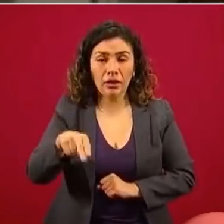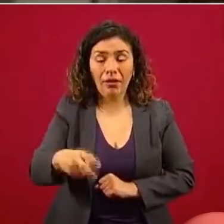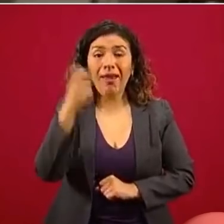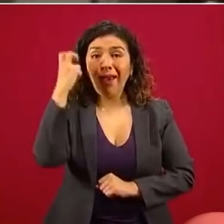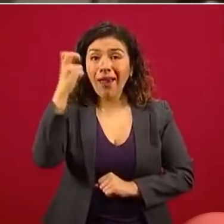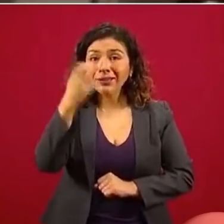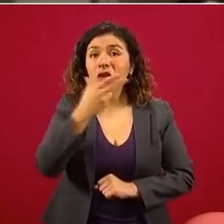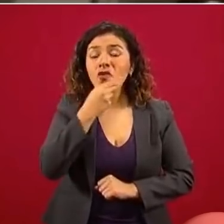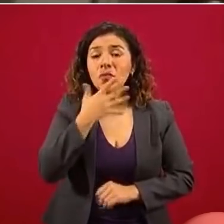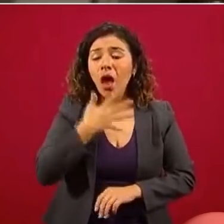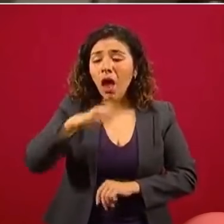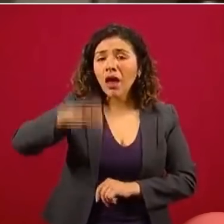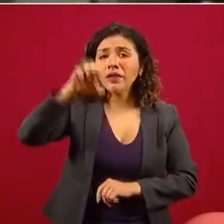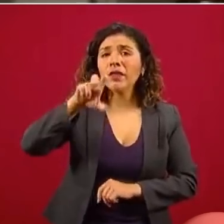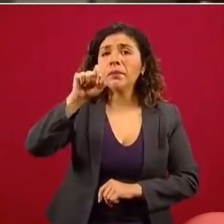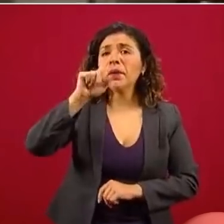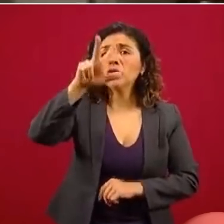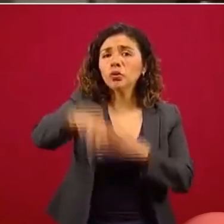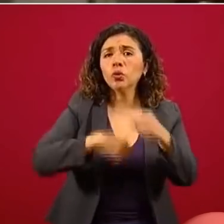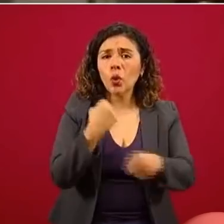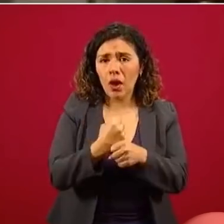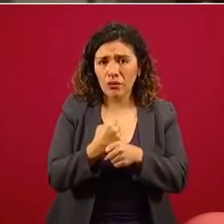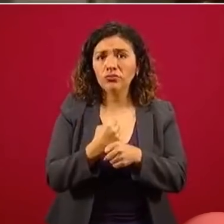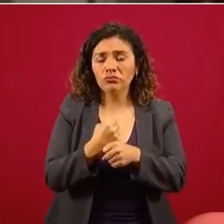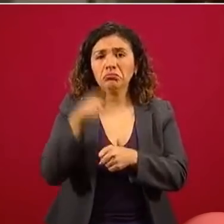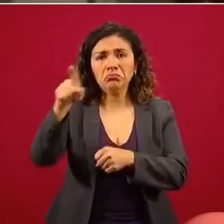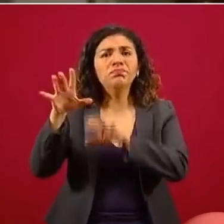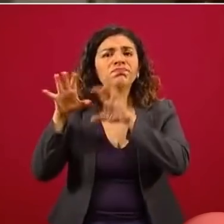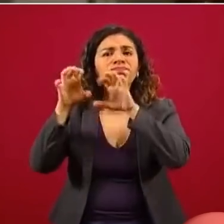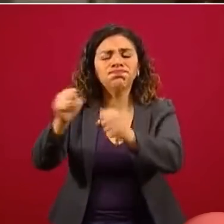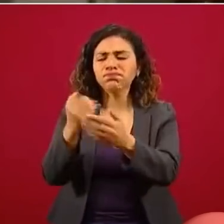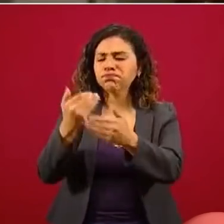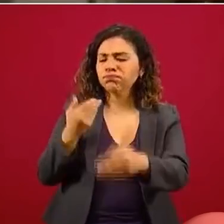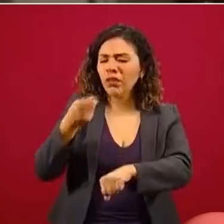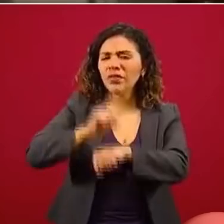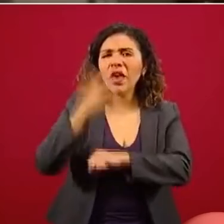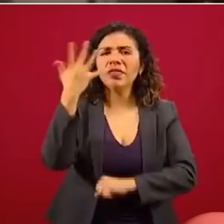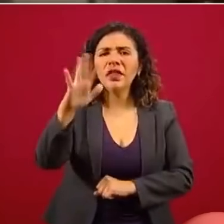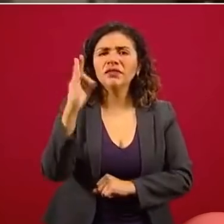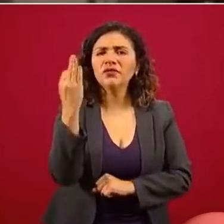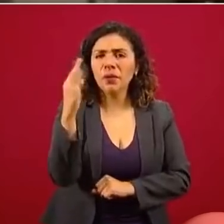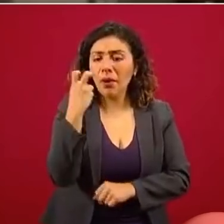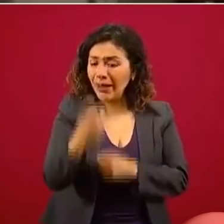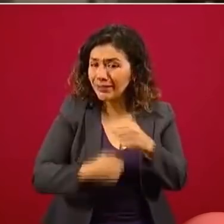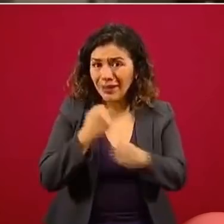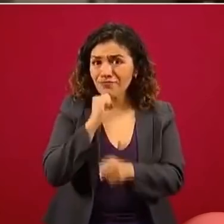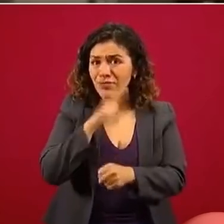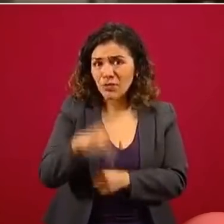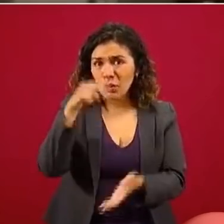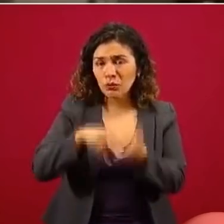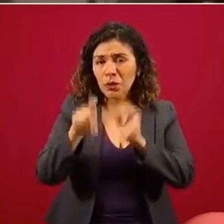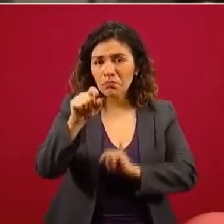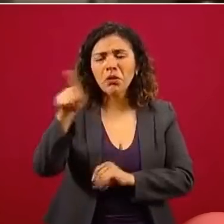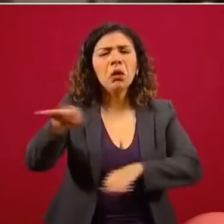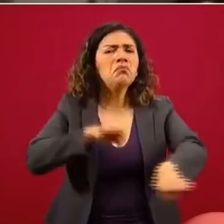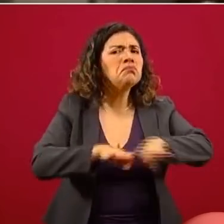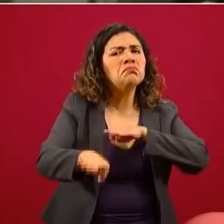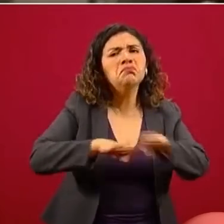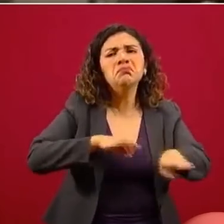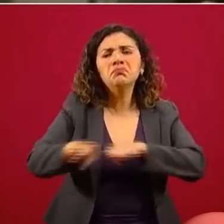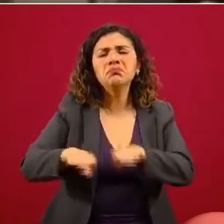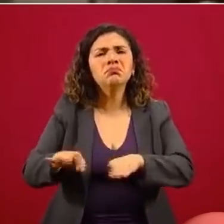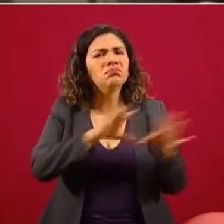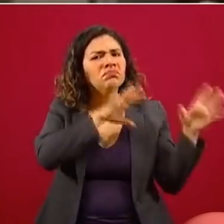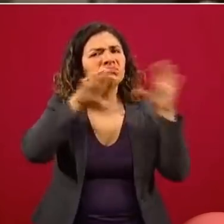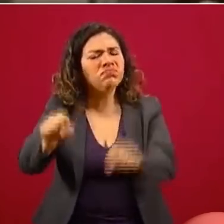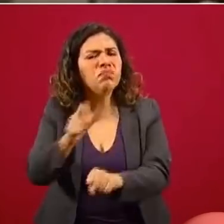hombre tiene 28 años, presidente. Fue detenido el pasado 10 de febrero de este año cuando estaba trabajando y lo